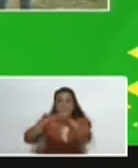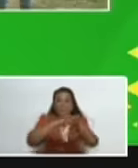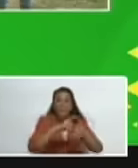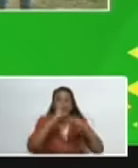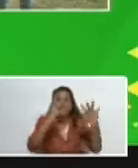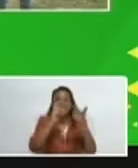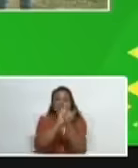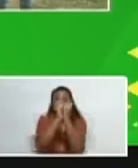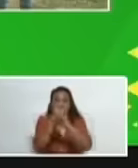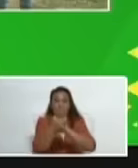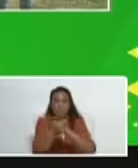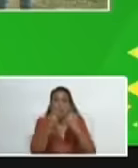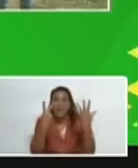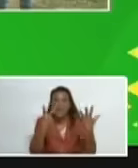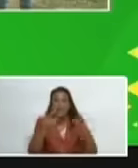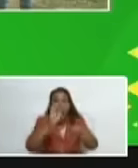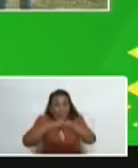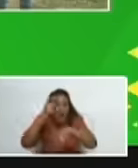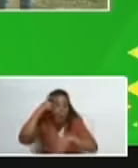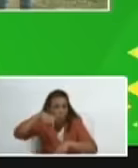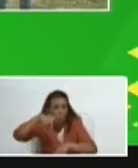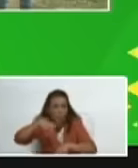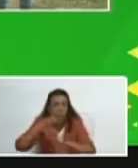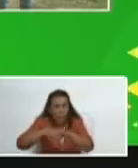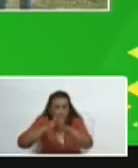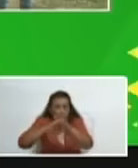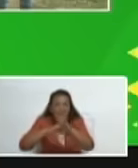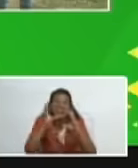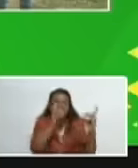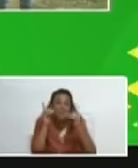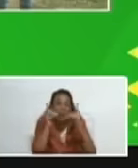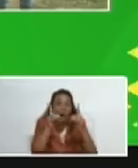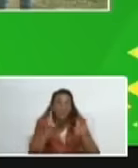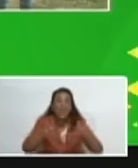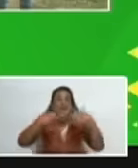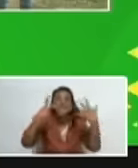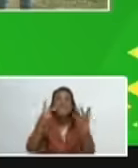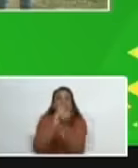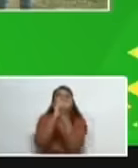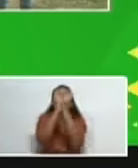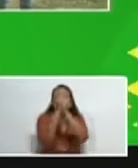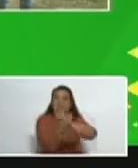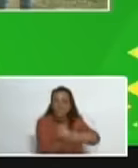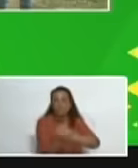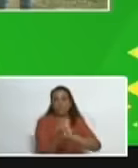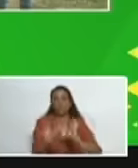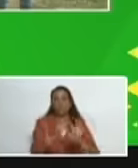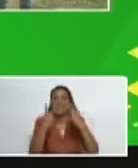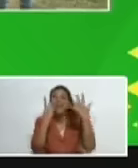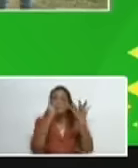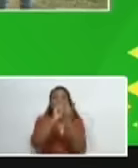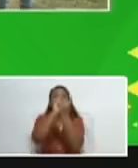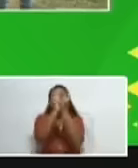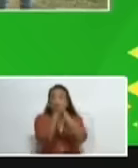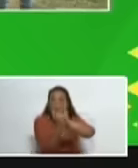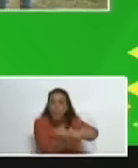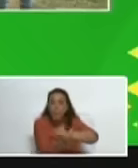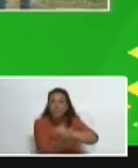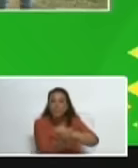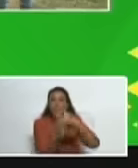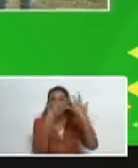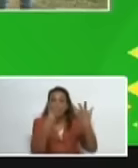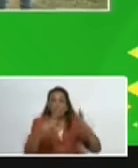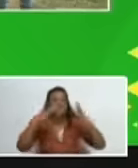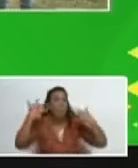7T. Esto que voy a anunciar surgió del debate, la consulta de las siete transformaciones, las siete